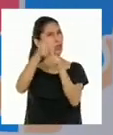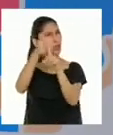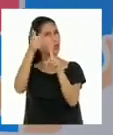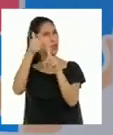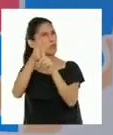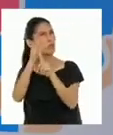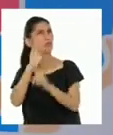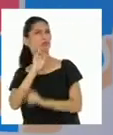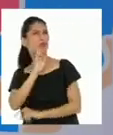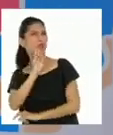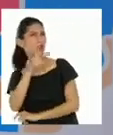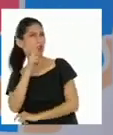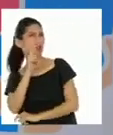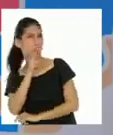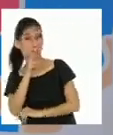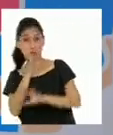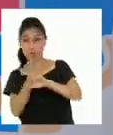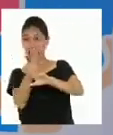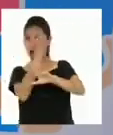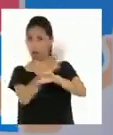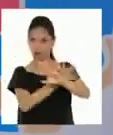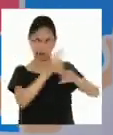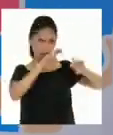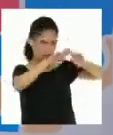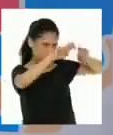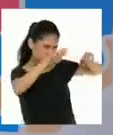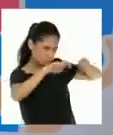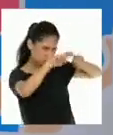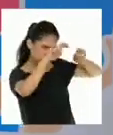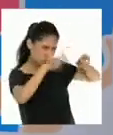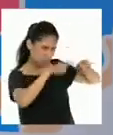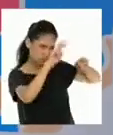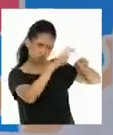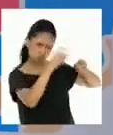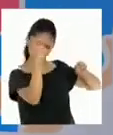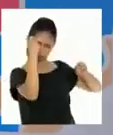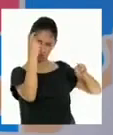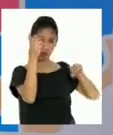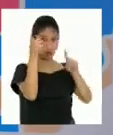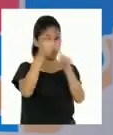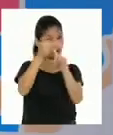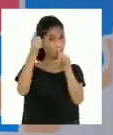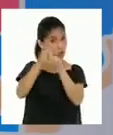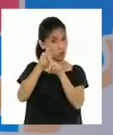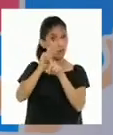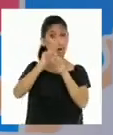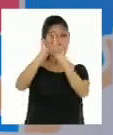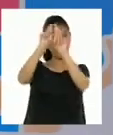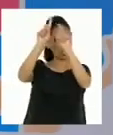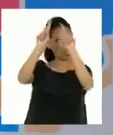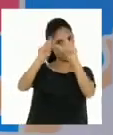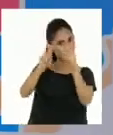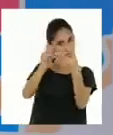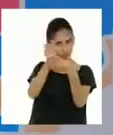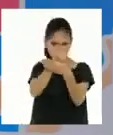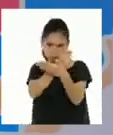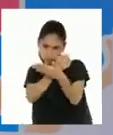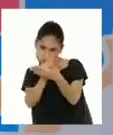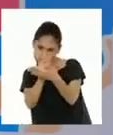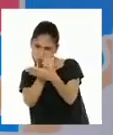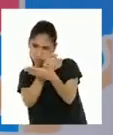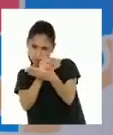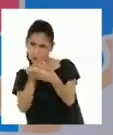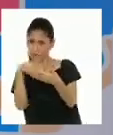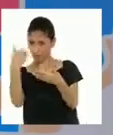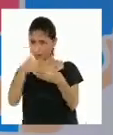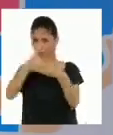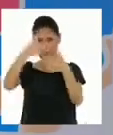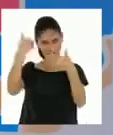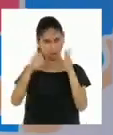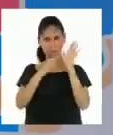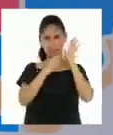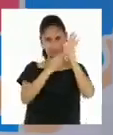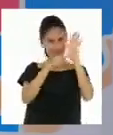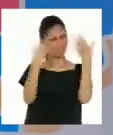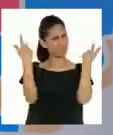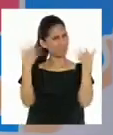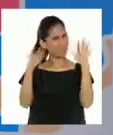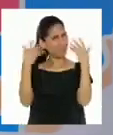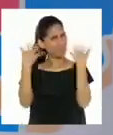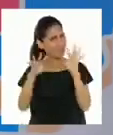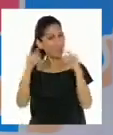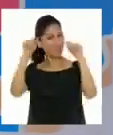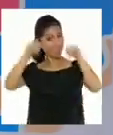una investigación estadística. Prepara tu cuestionario. Ya te hemos presentado todas las herramientas.